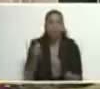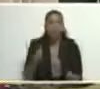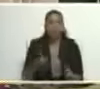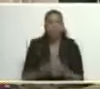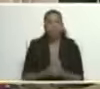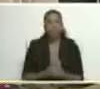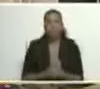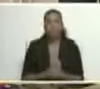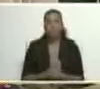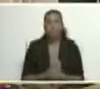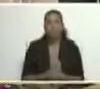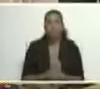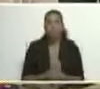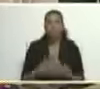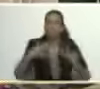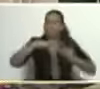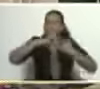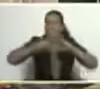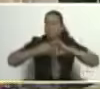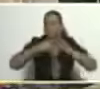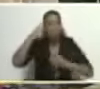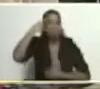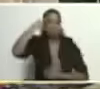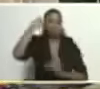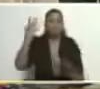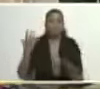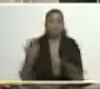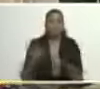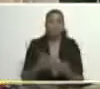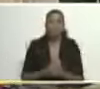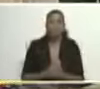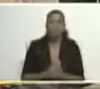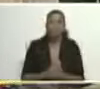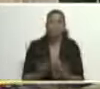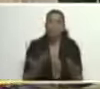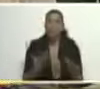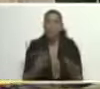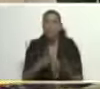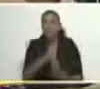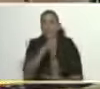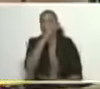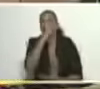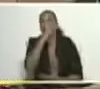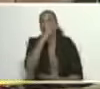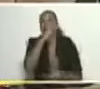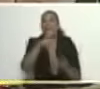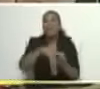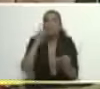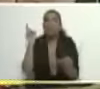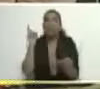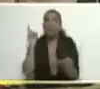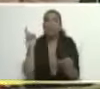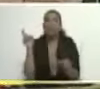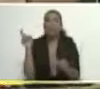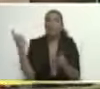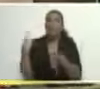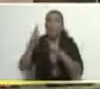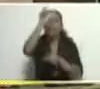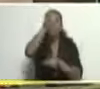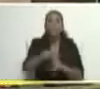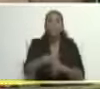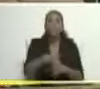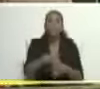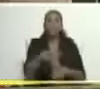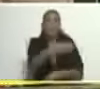Nicholas, and put somebody else. Eso sería una tragedia, que sacaran a Nicolás y pusieran a alguien